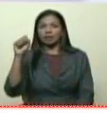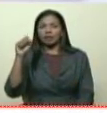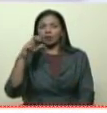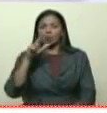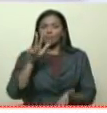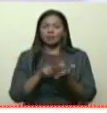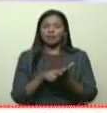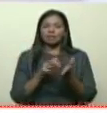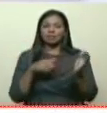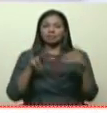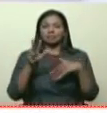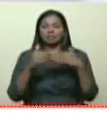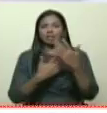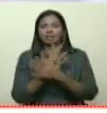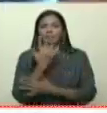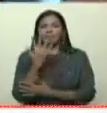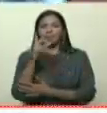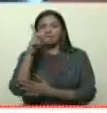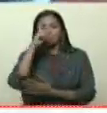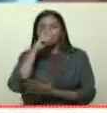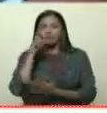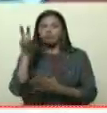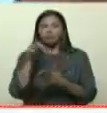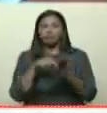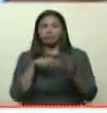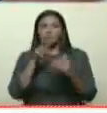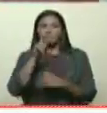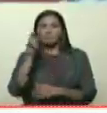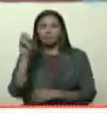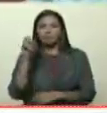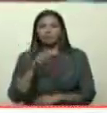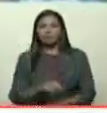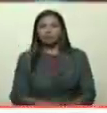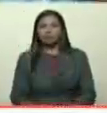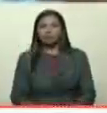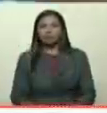el 17 de mayo del año 2020.